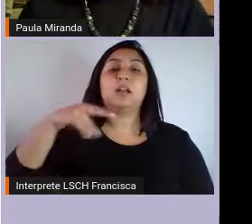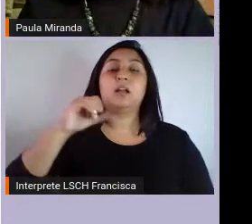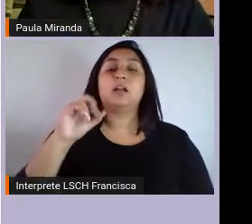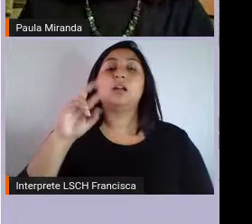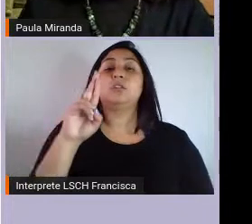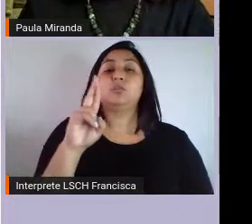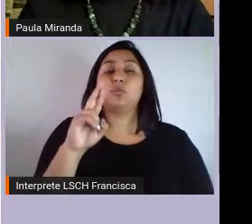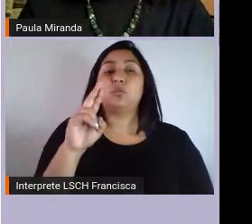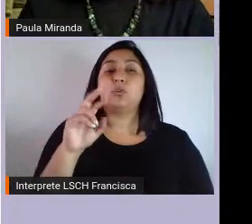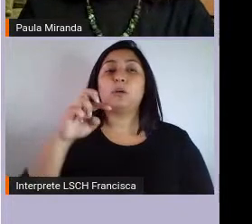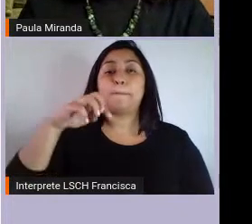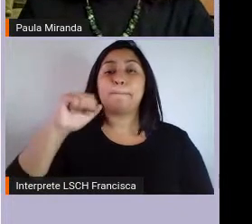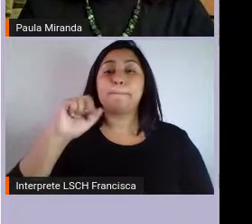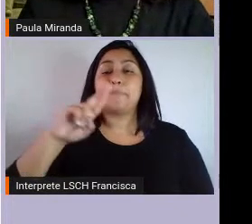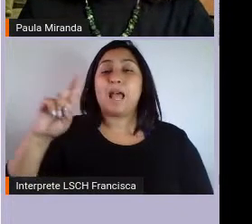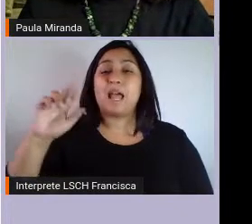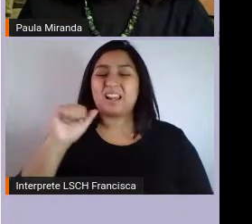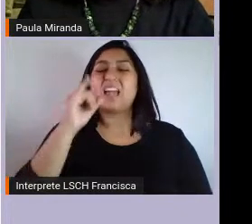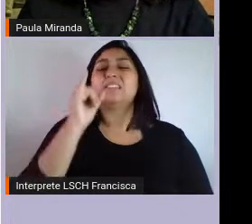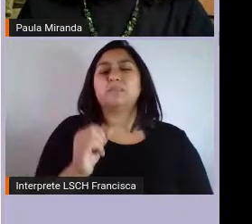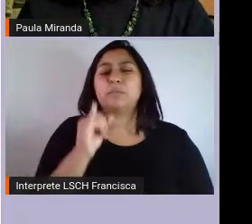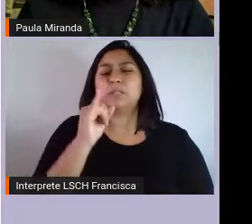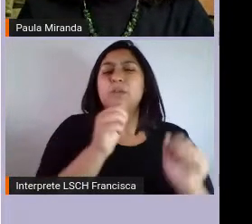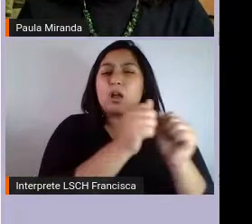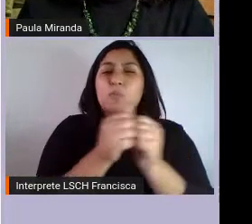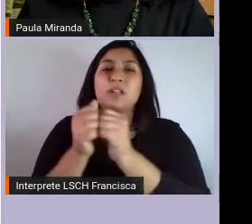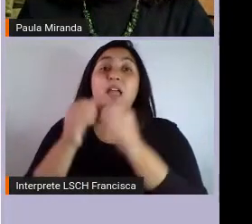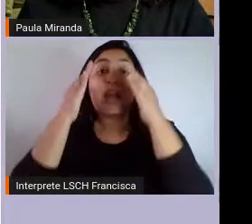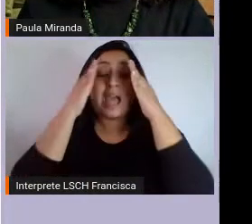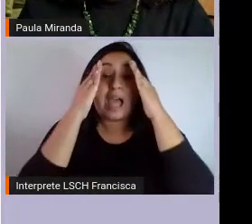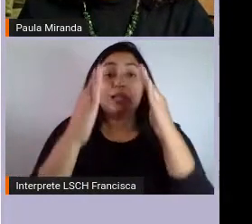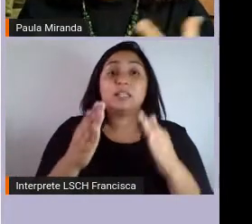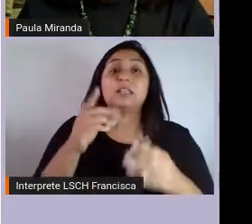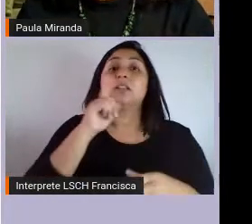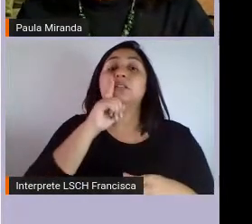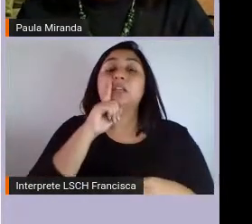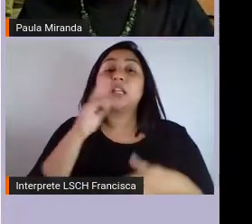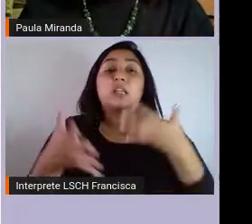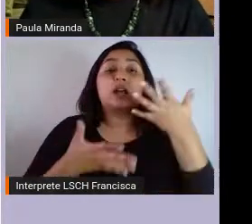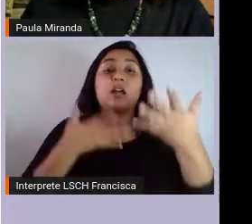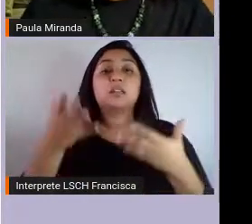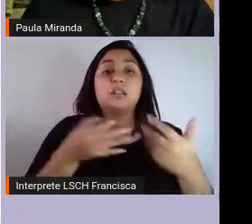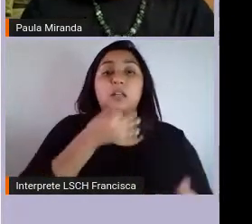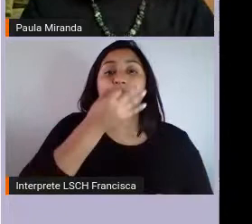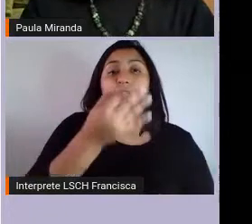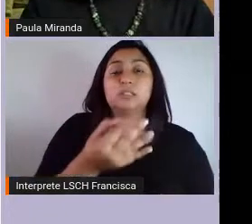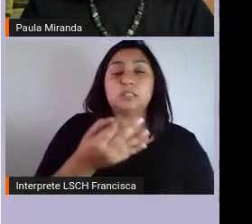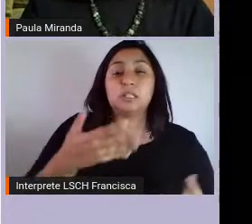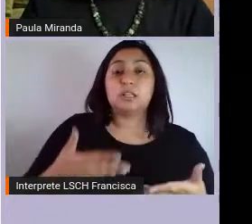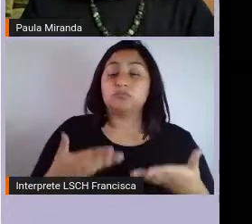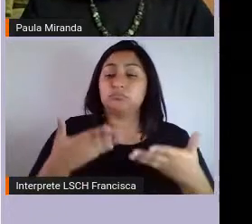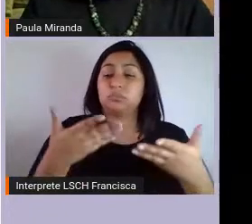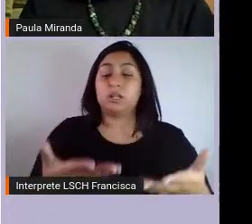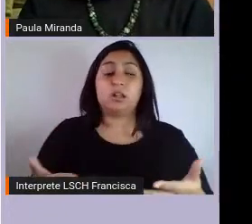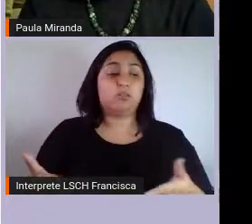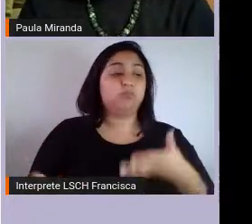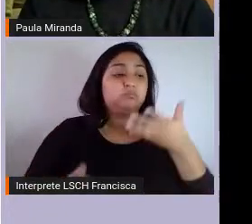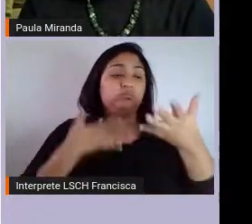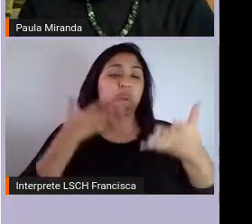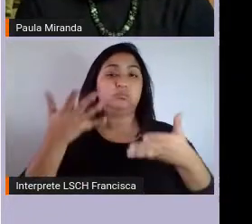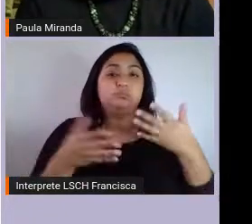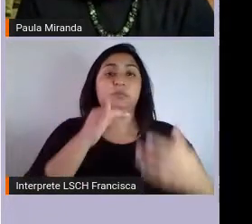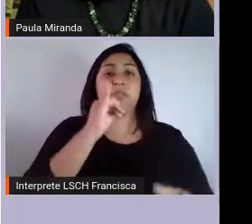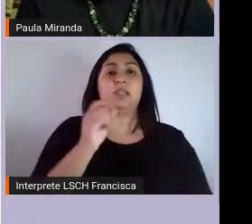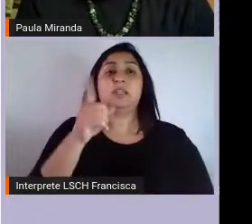muy atenta a lo que tienen que cantar, decir y entregarle a estos cantores. Isaías Angulo, además, es el